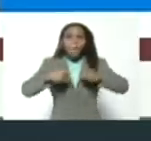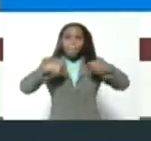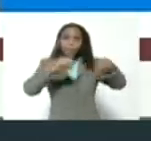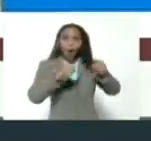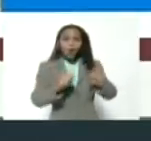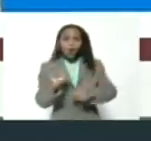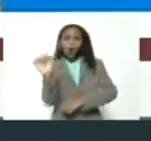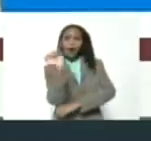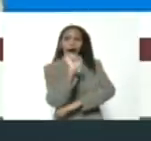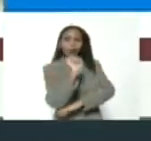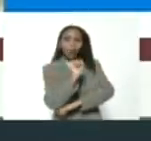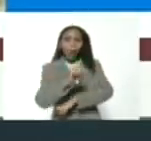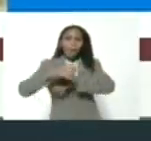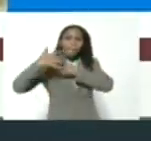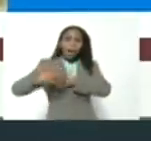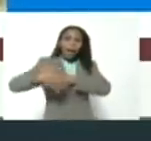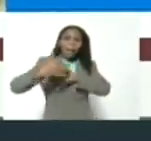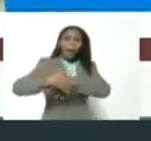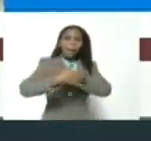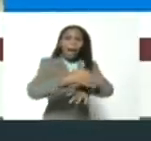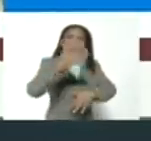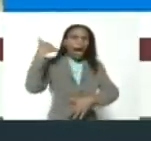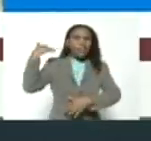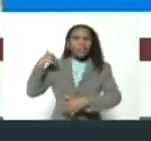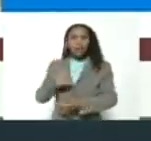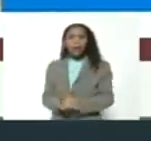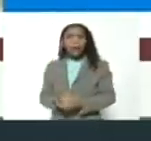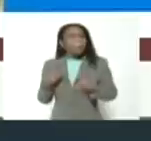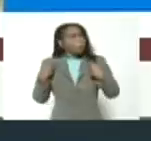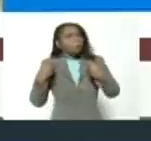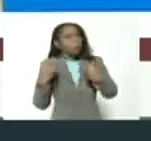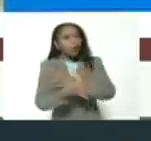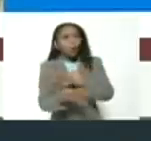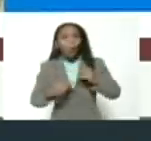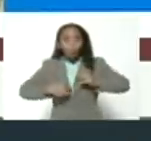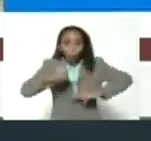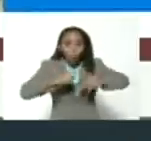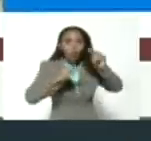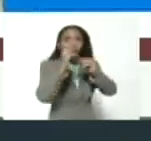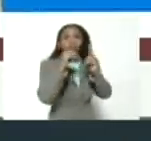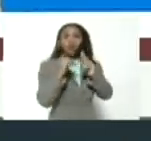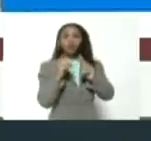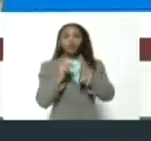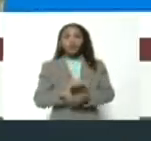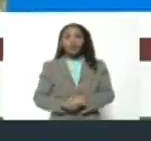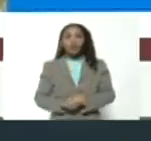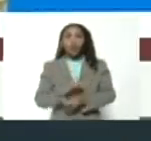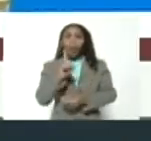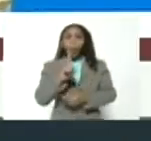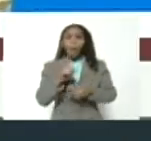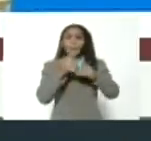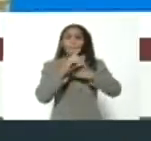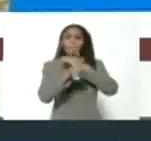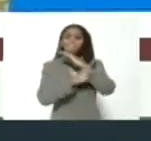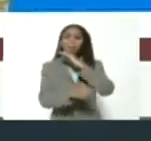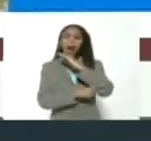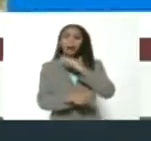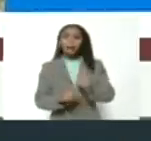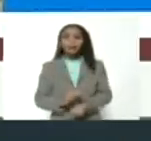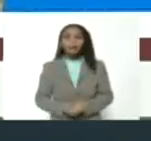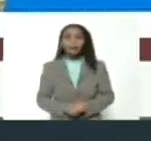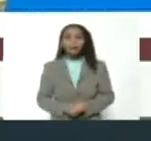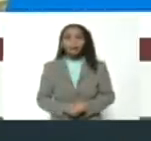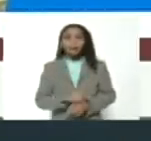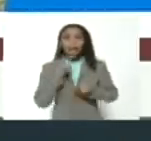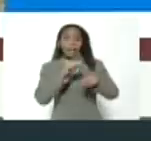con carros, una caravana, para que se construyera en La Carlota un parque.